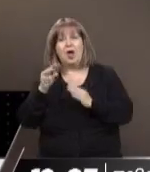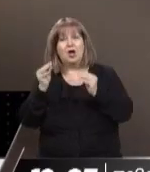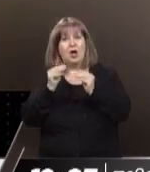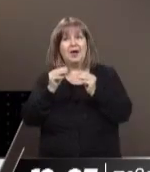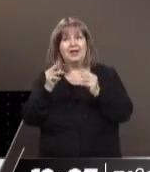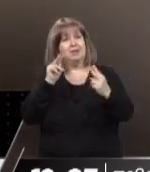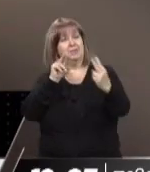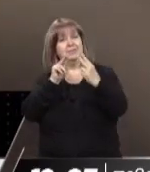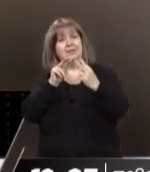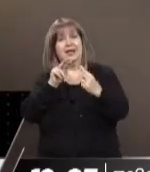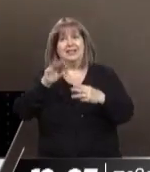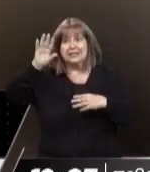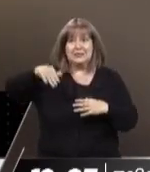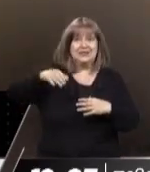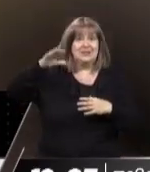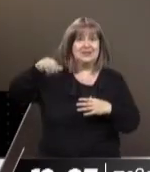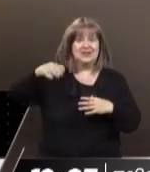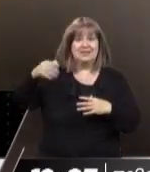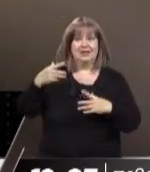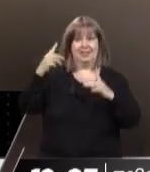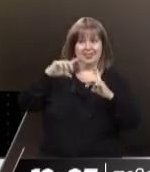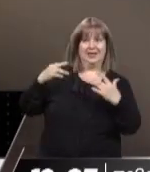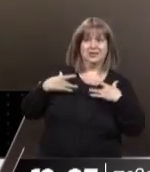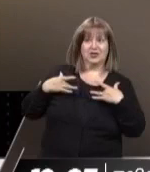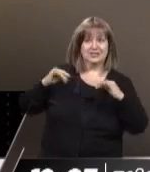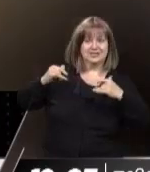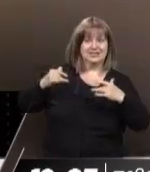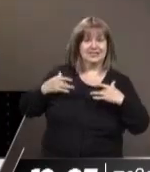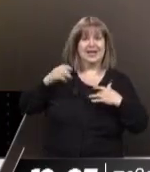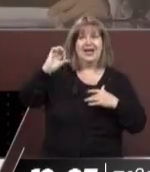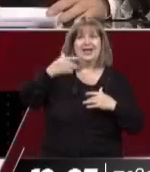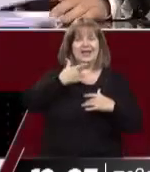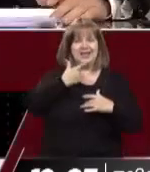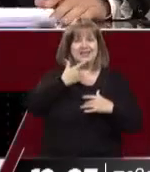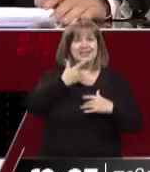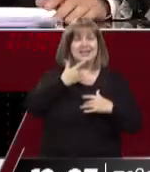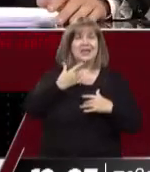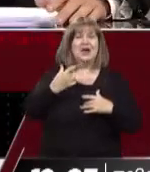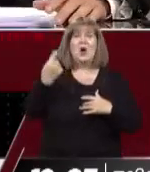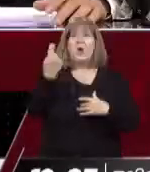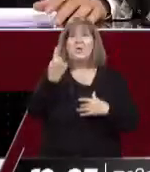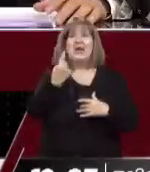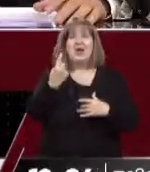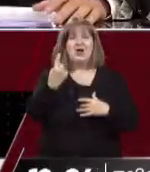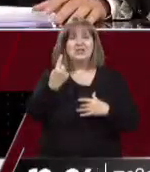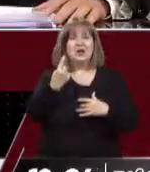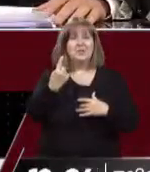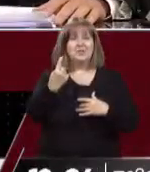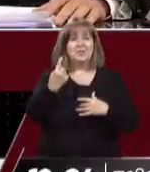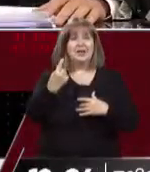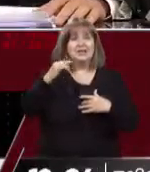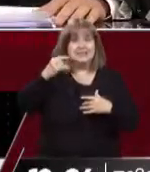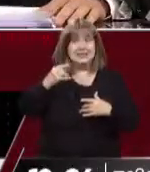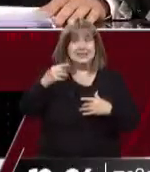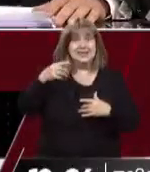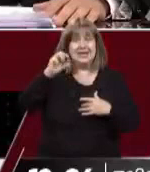hizo contacto visual, le hizo como una seña así, sí, soy yo, soy Chris Martin. Ah, sí. Estuvo un minuto, me dice mi compañero, es